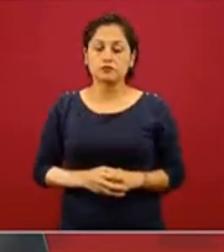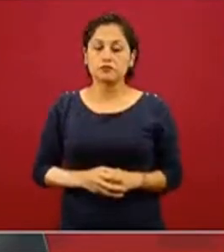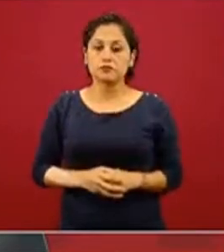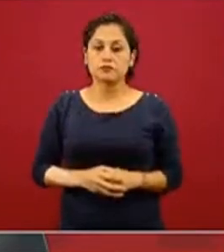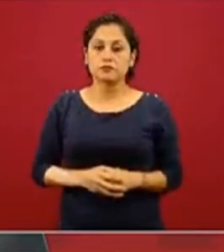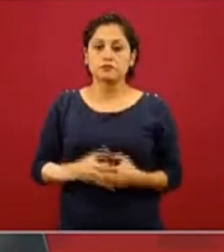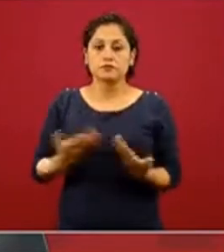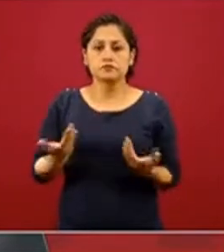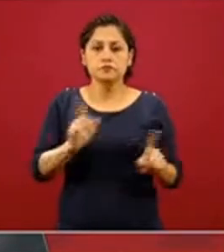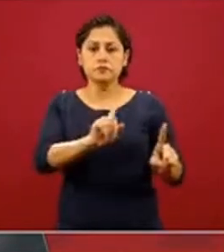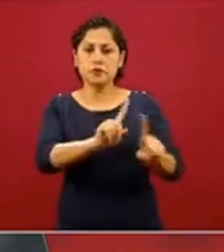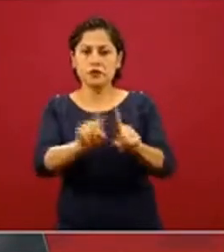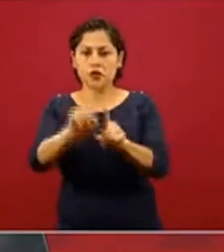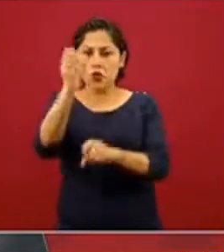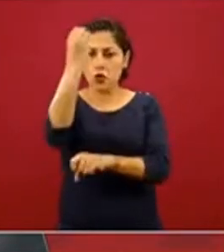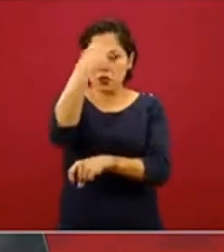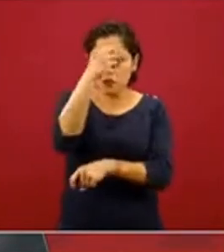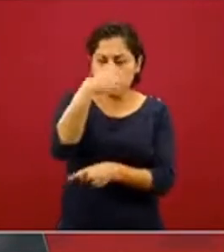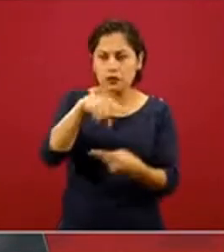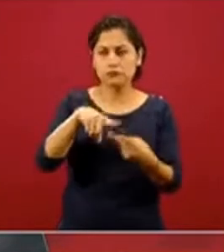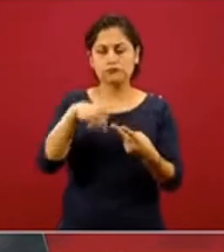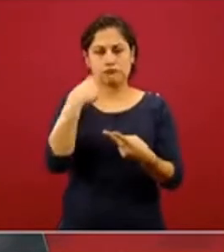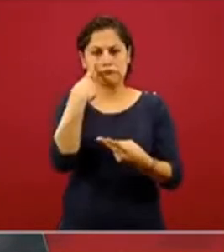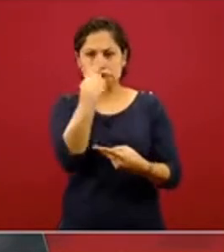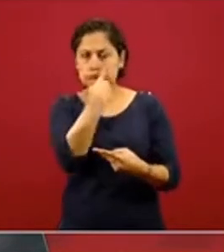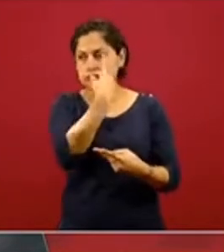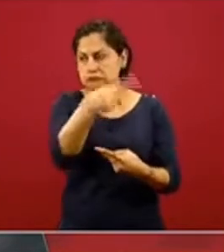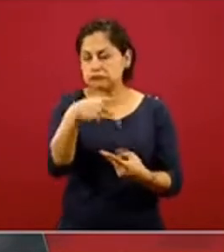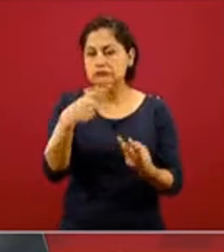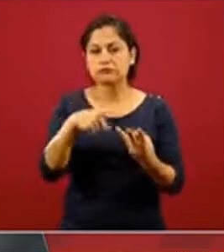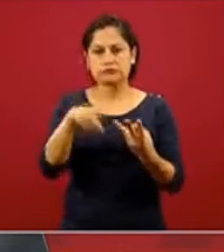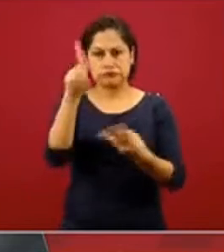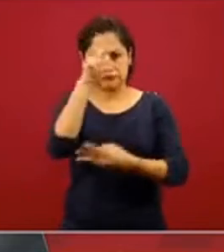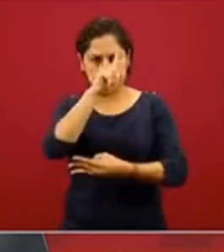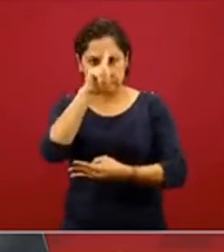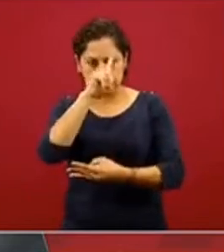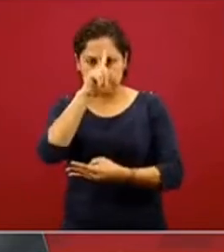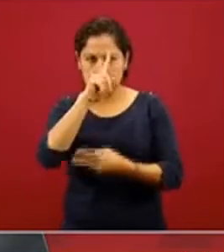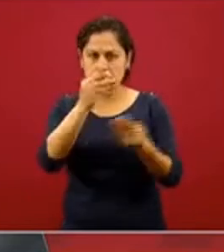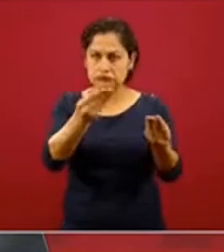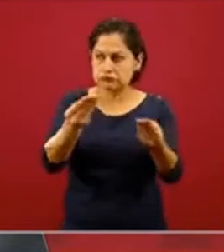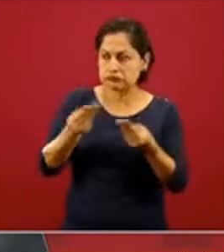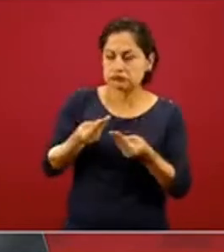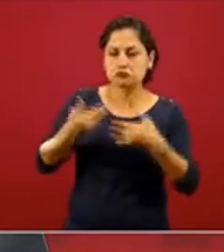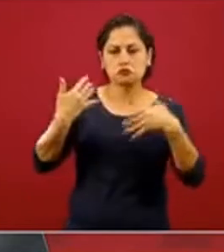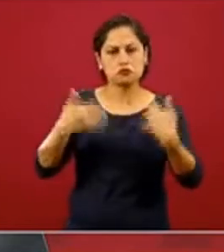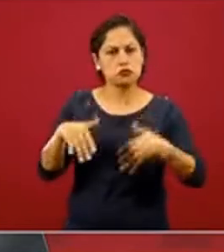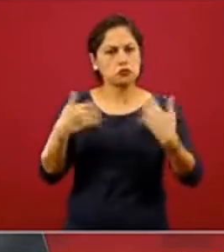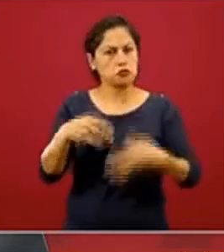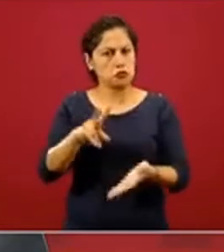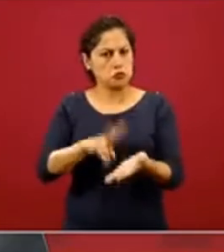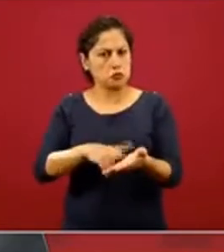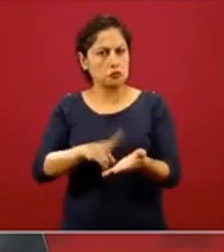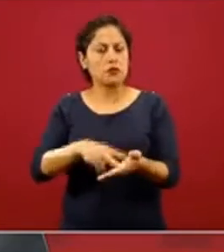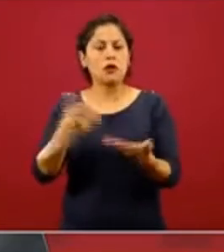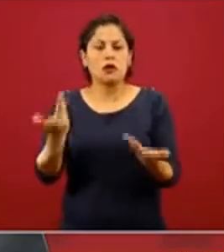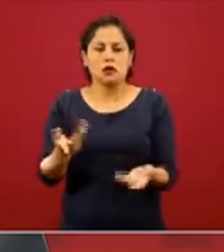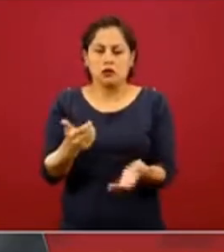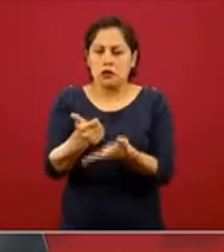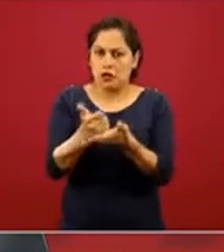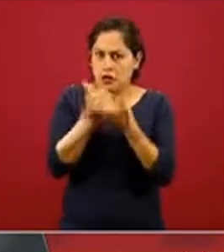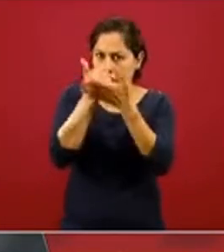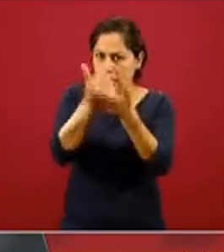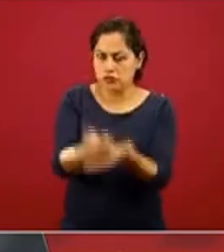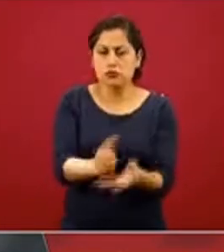las inquietudes, las perspectivas, las sugerencias siempre son muy productivas y son variadas. Hay distintas